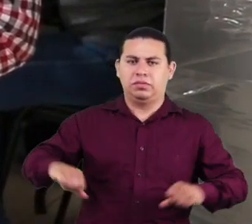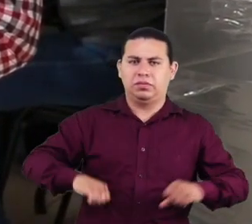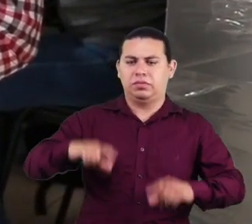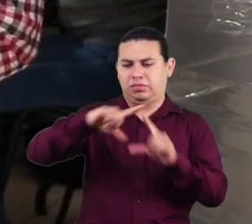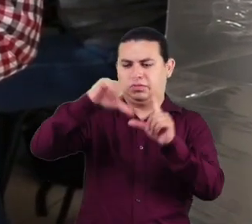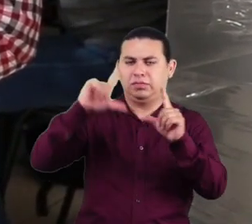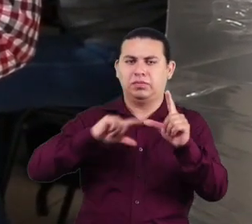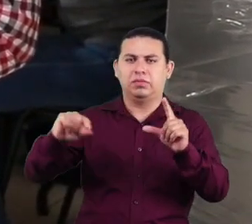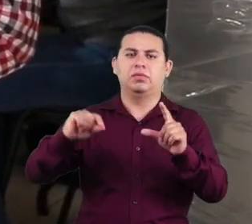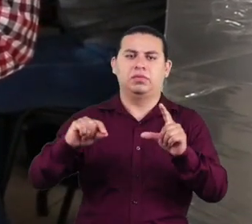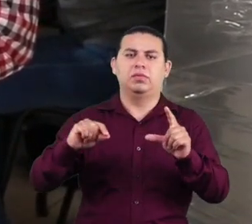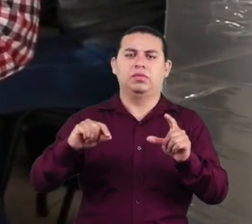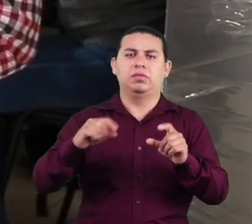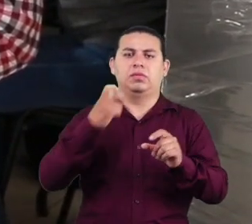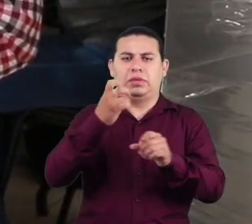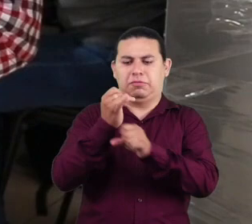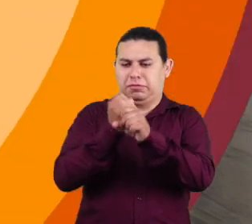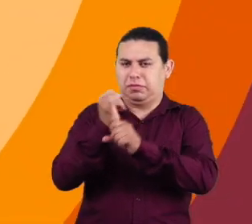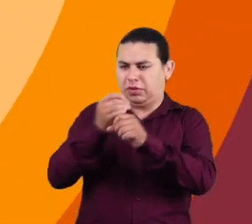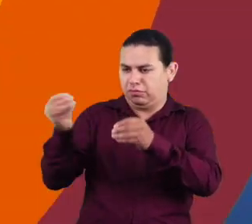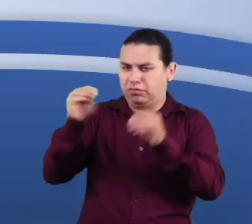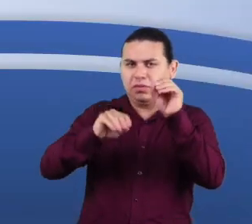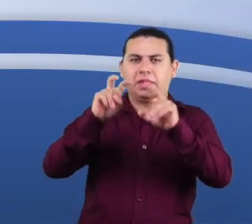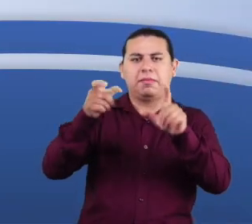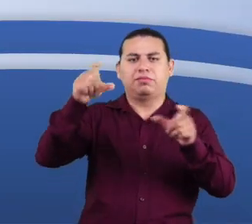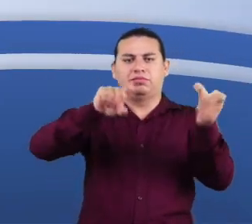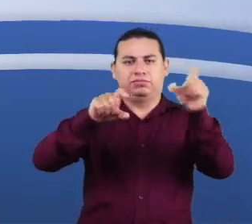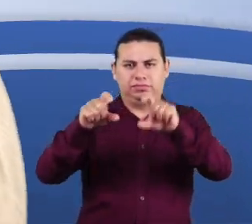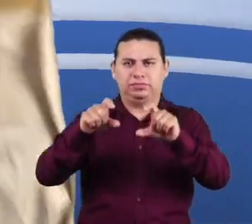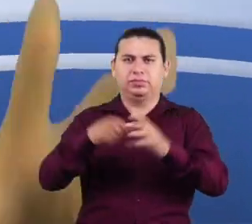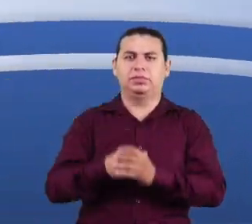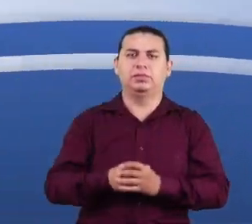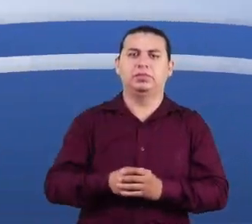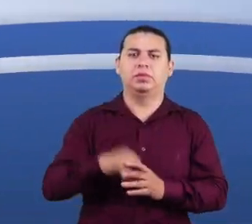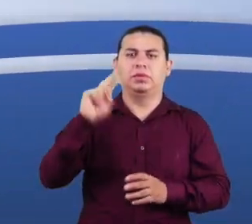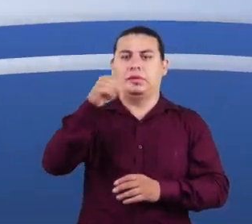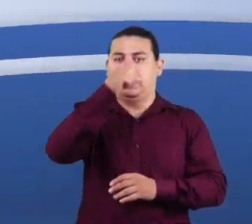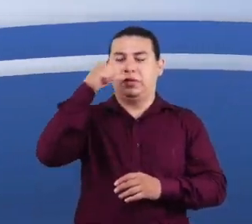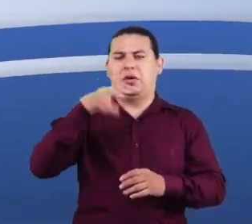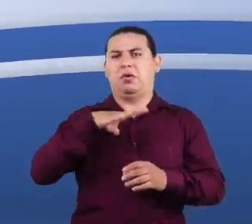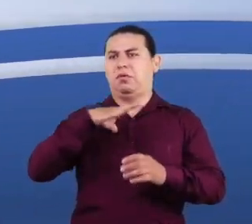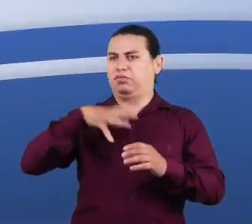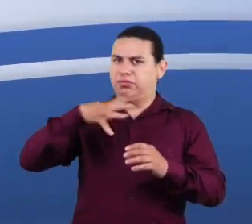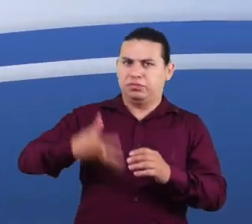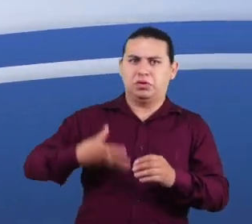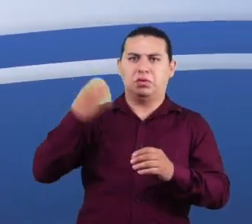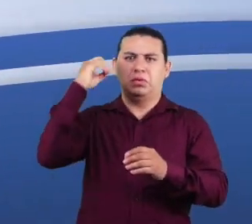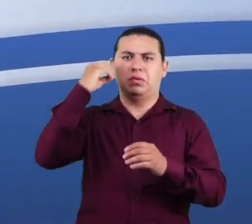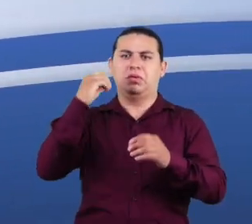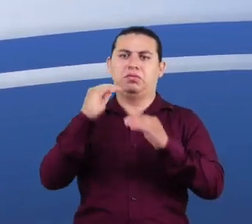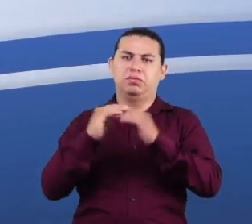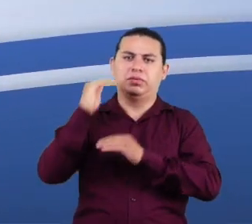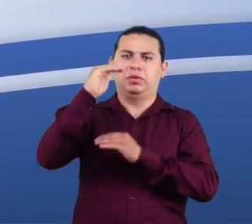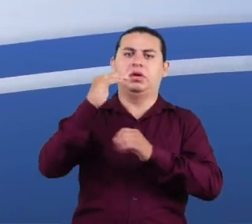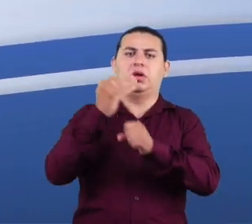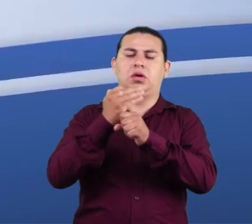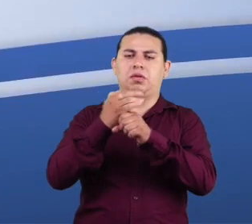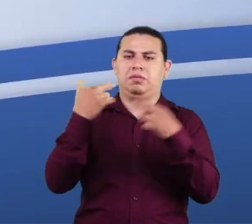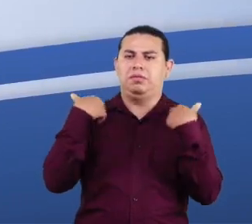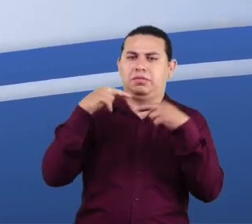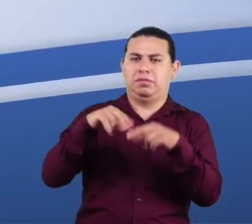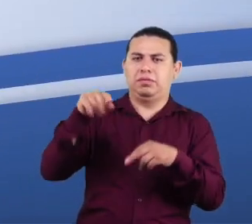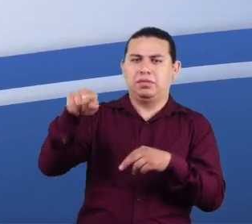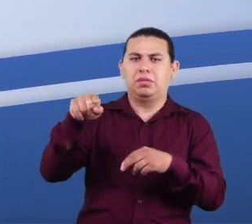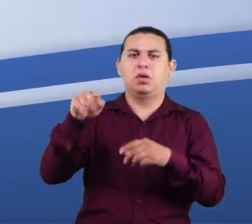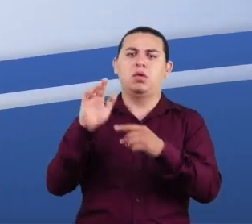la República Mexicana a hacer trabajos de investigación. En la UAPJO somos creadores de conocimiento. En esta ocasión, el maestro Pedro